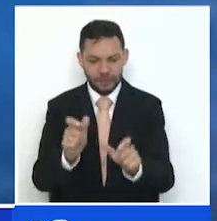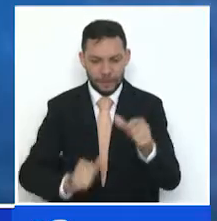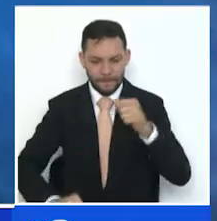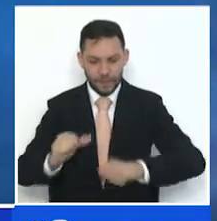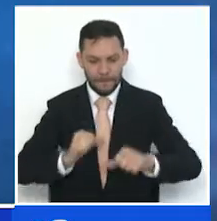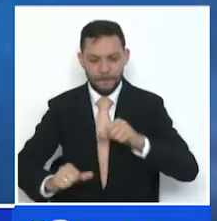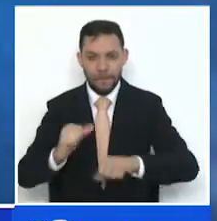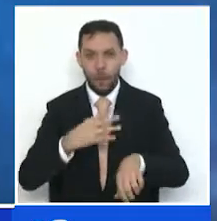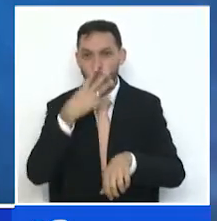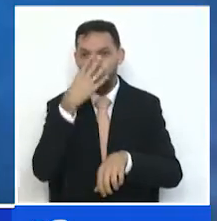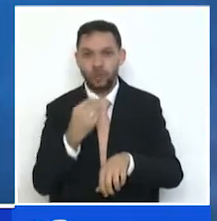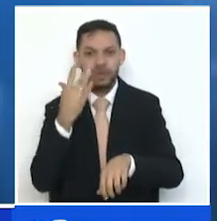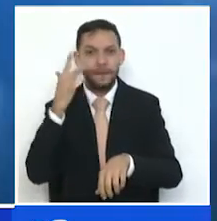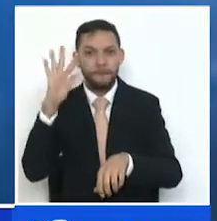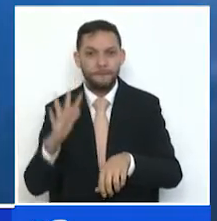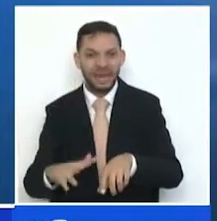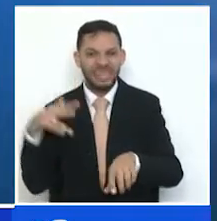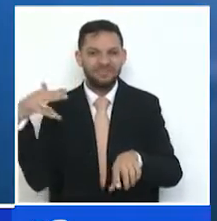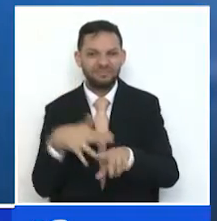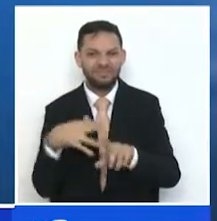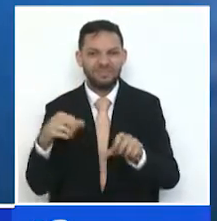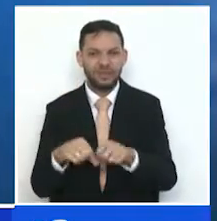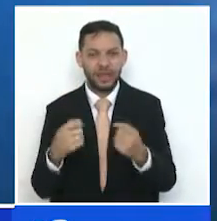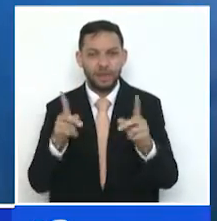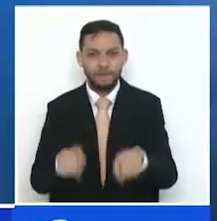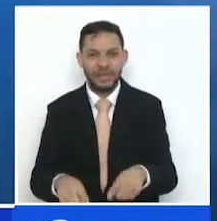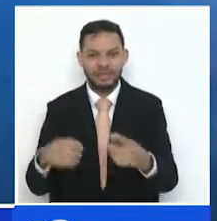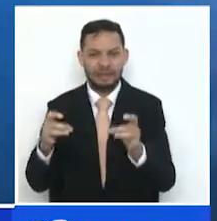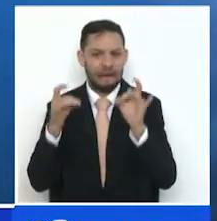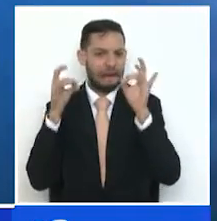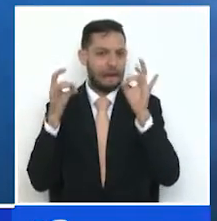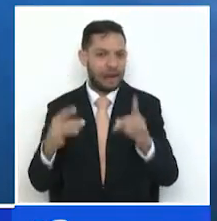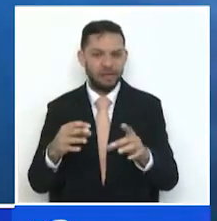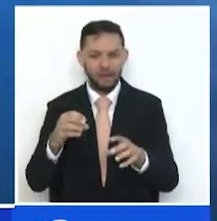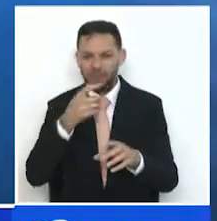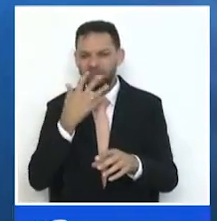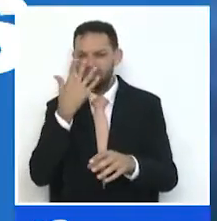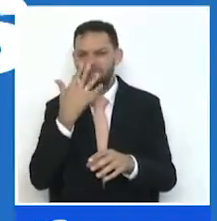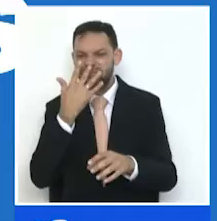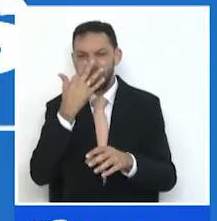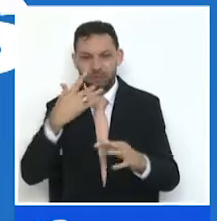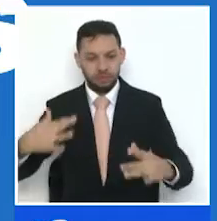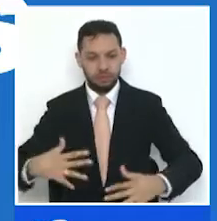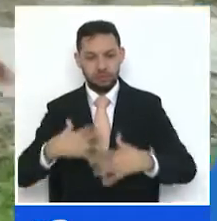megabús incinerado y varias afectaciones en civiles por los gases lacrimógenos.